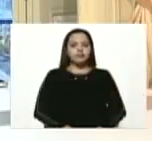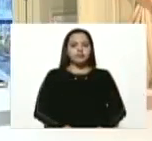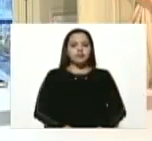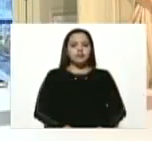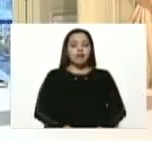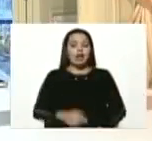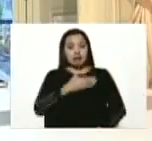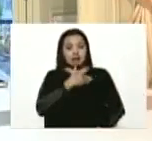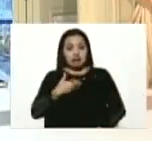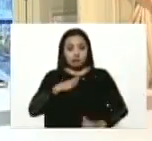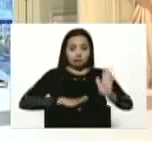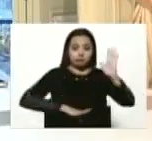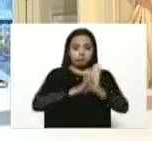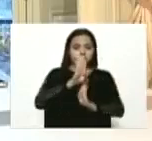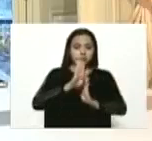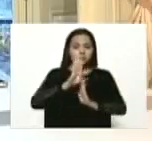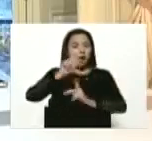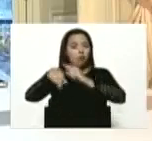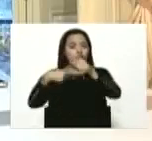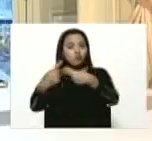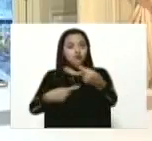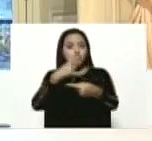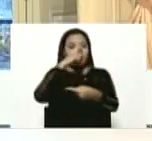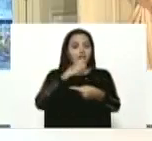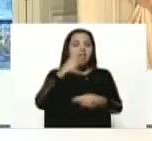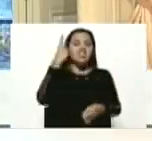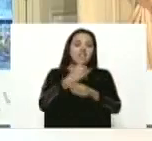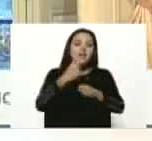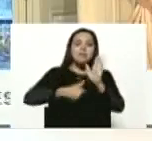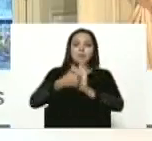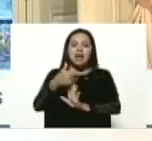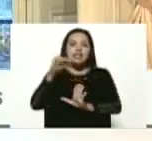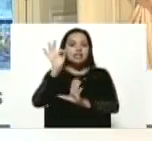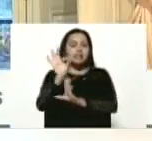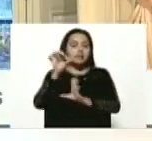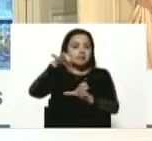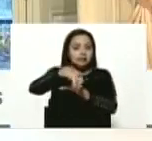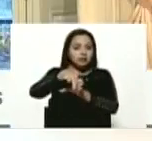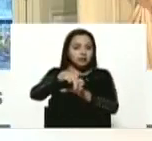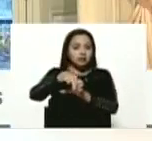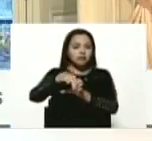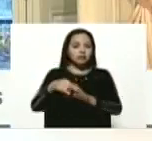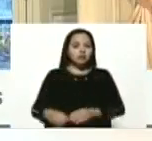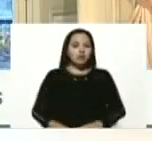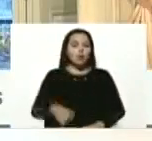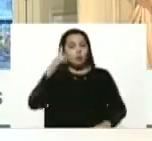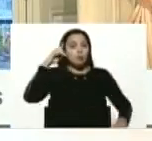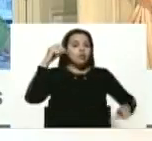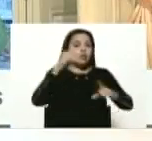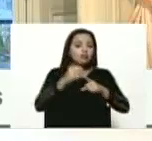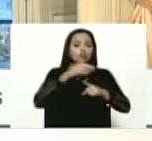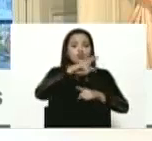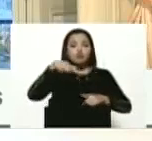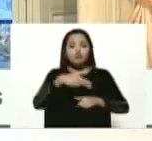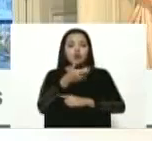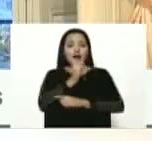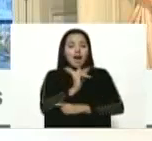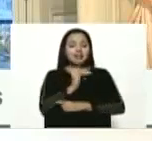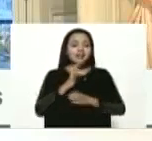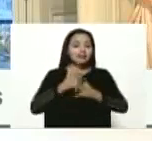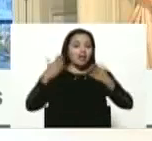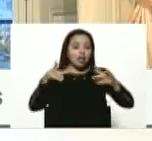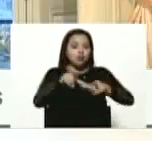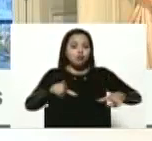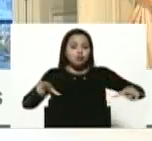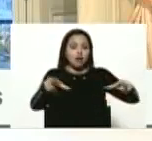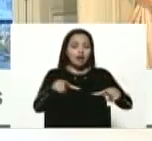crecer en la siembra para el próximo ciclo, produzca más semillas. Una línea. Y nosotros estamos en grandes extensiones